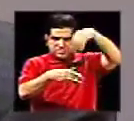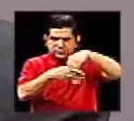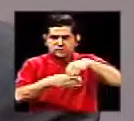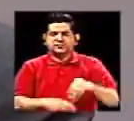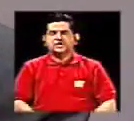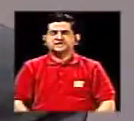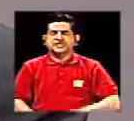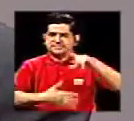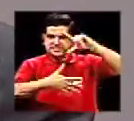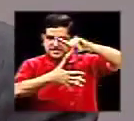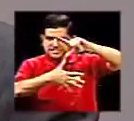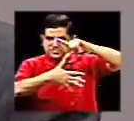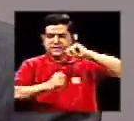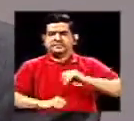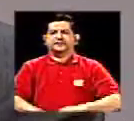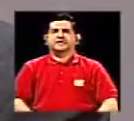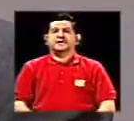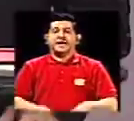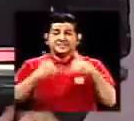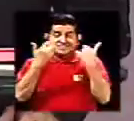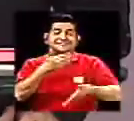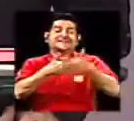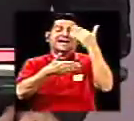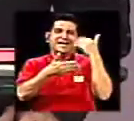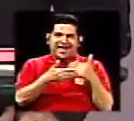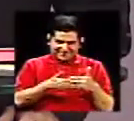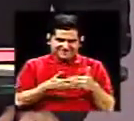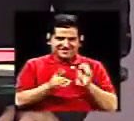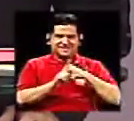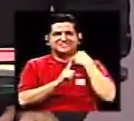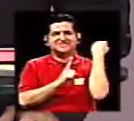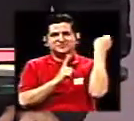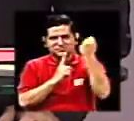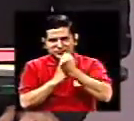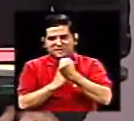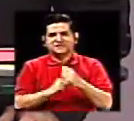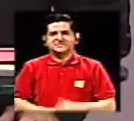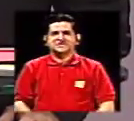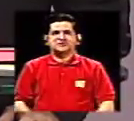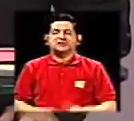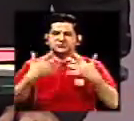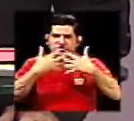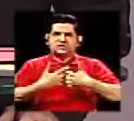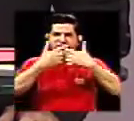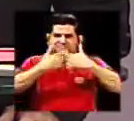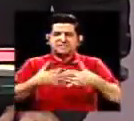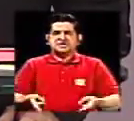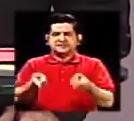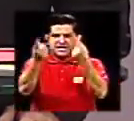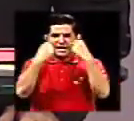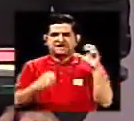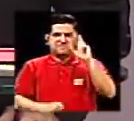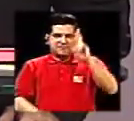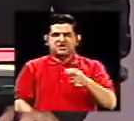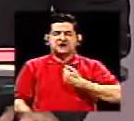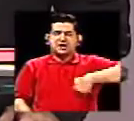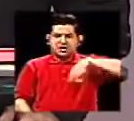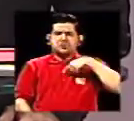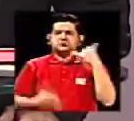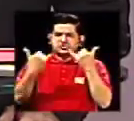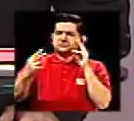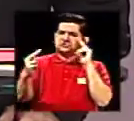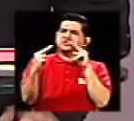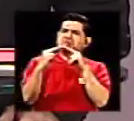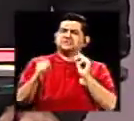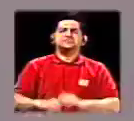experiencias latinoamericanas, que ya había estado por cuestiones empresariales en Costa Rica, nos fuimos uh-huh conociendo, y bueno,